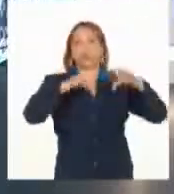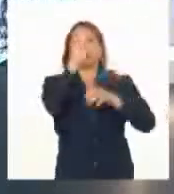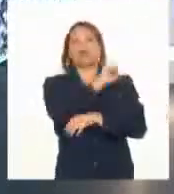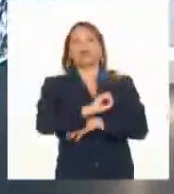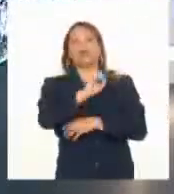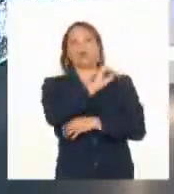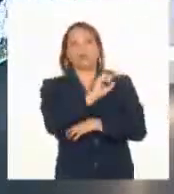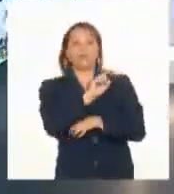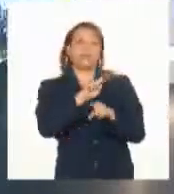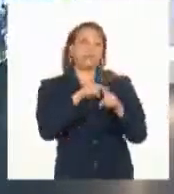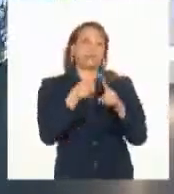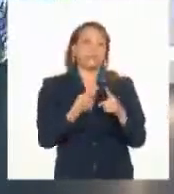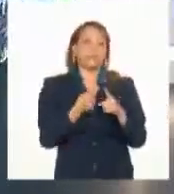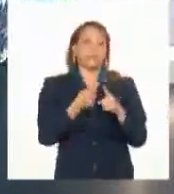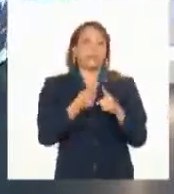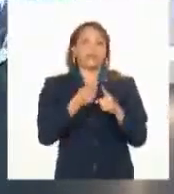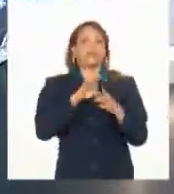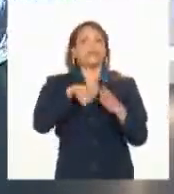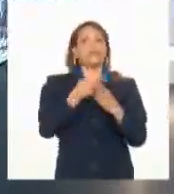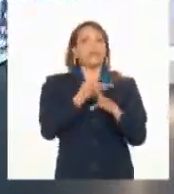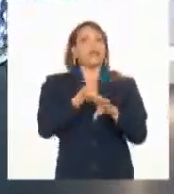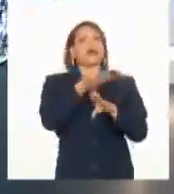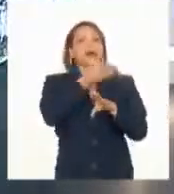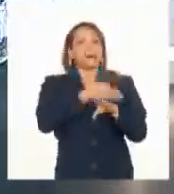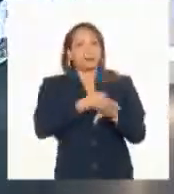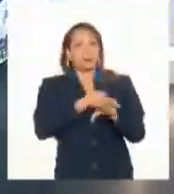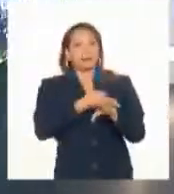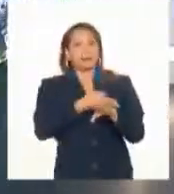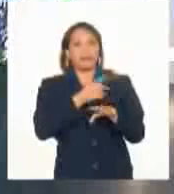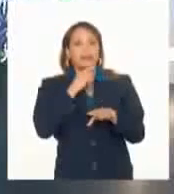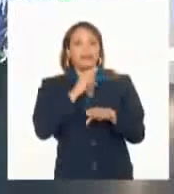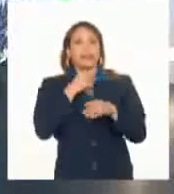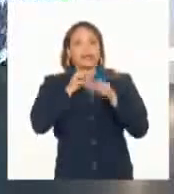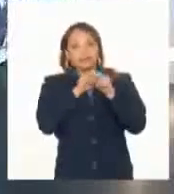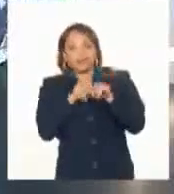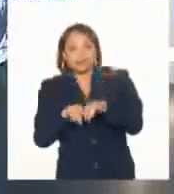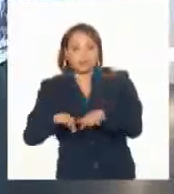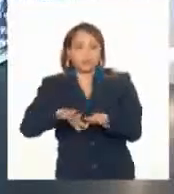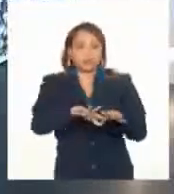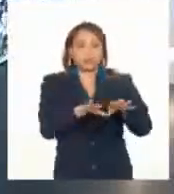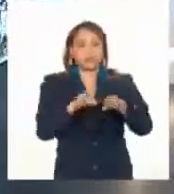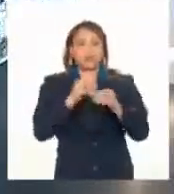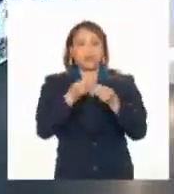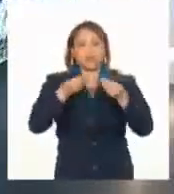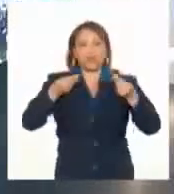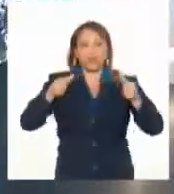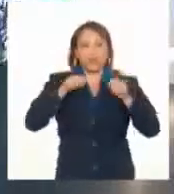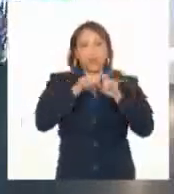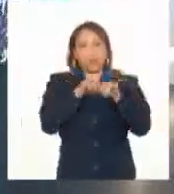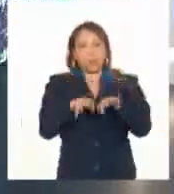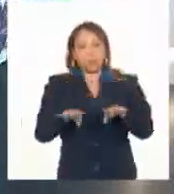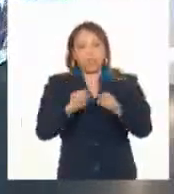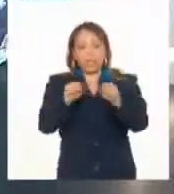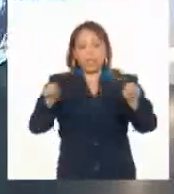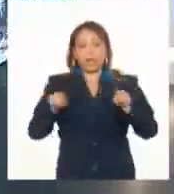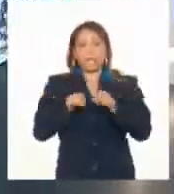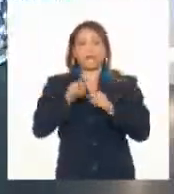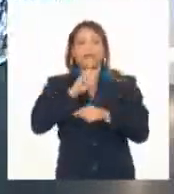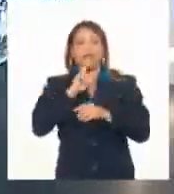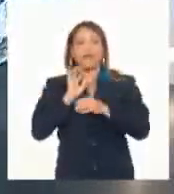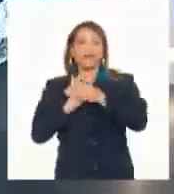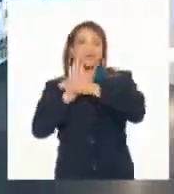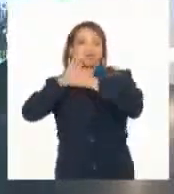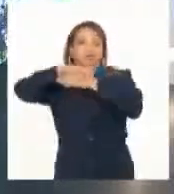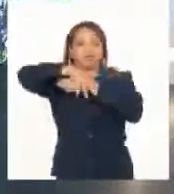la situación de días anteriores, la saturación de los suelos, la situación hidrológica con el llenado de las presas, tenemos